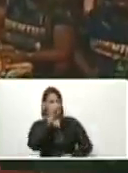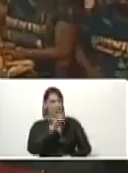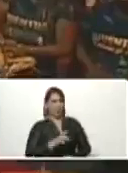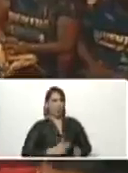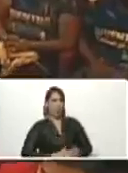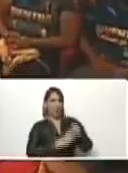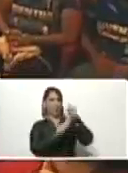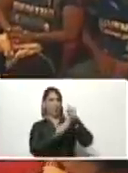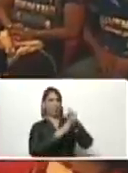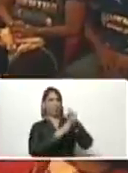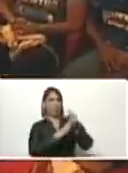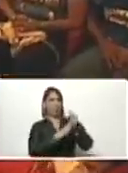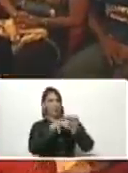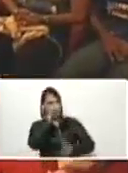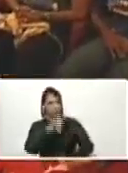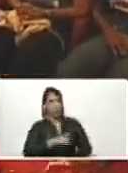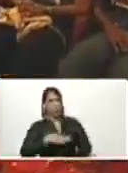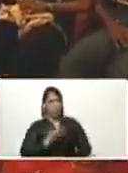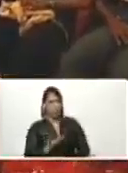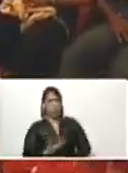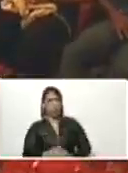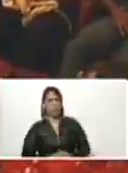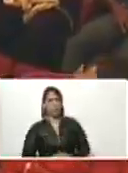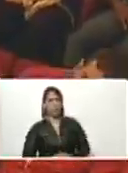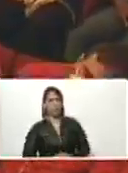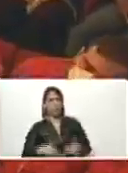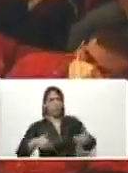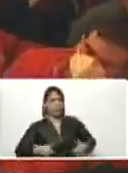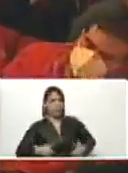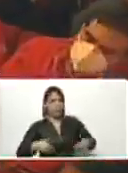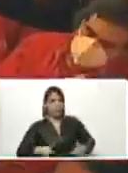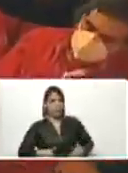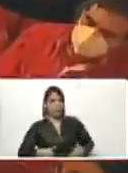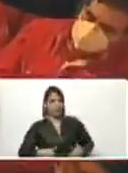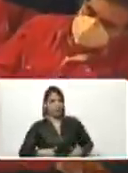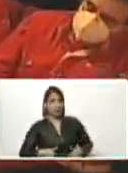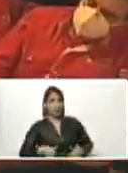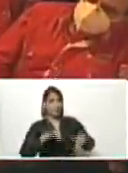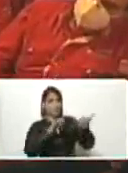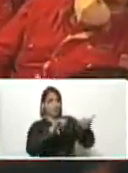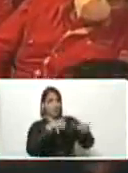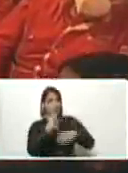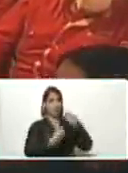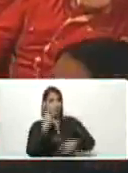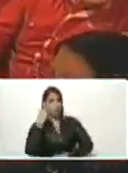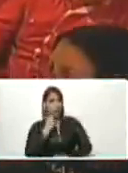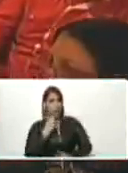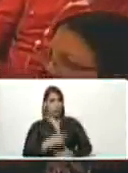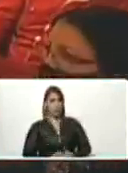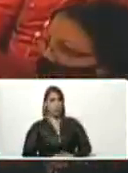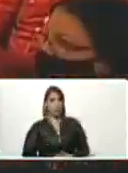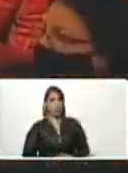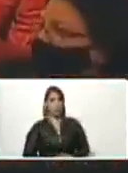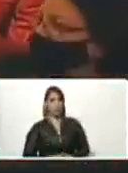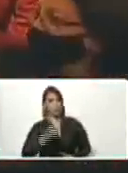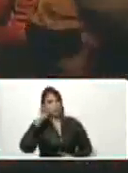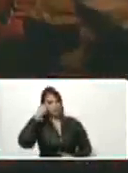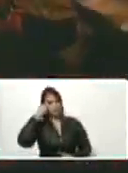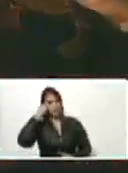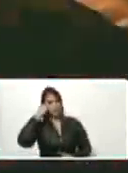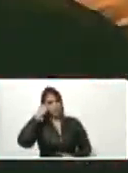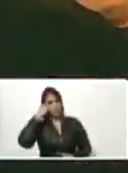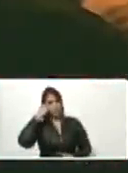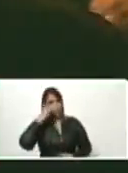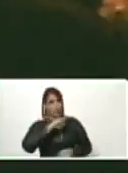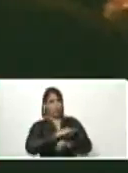podía materializar parte del esfuerzo que él estaba decidido a hacer. Recordemos que una